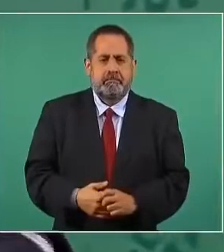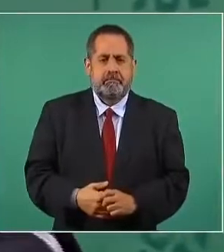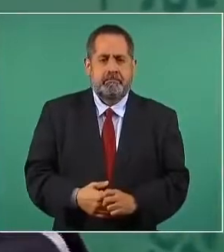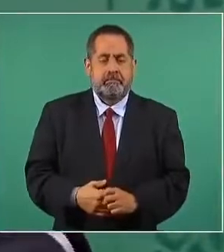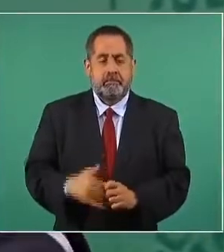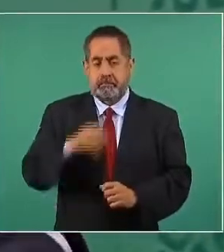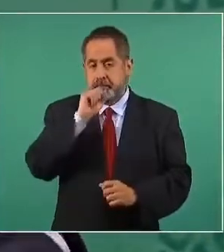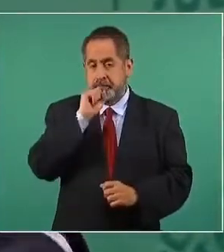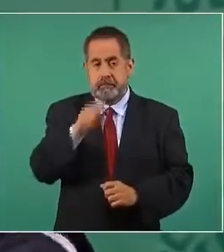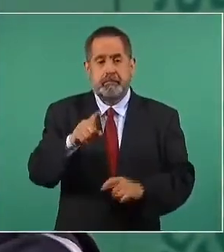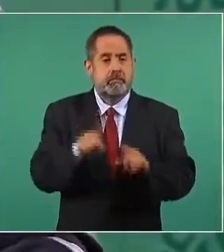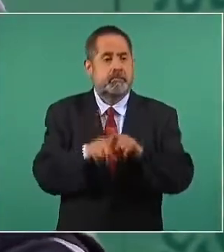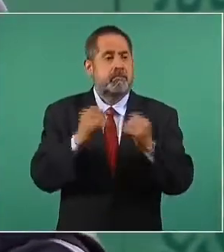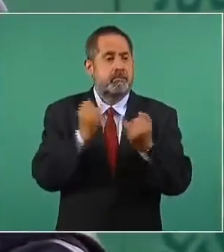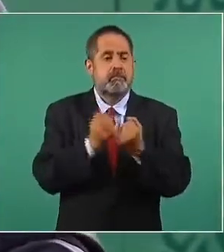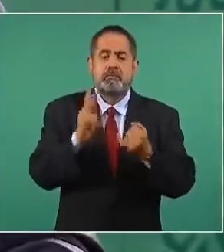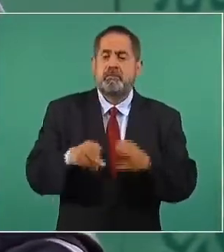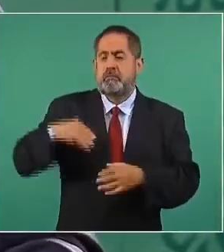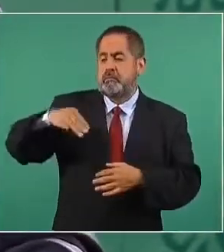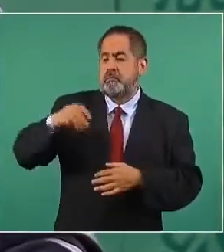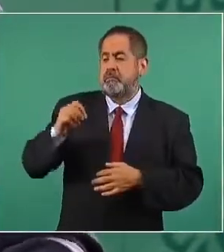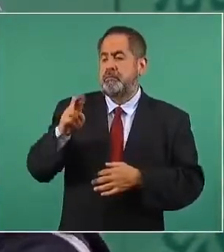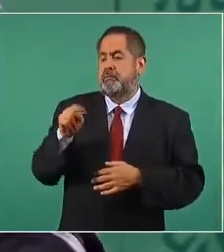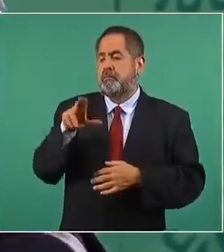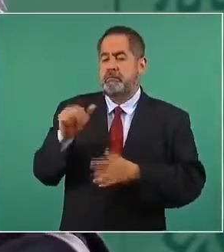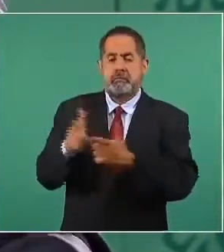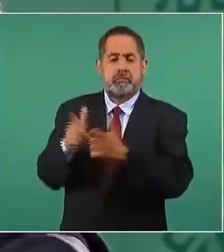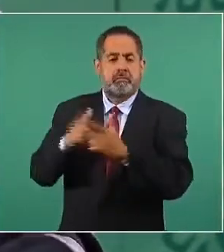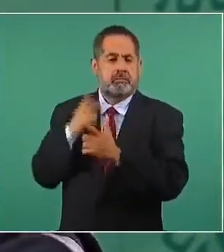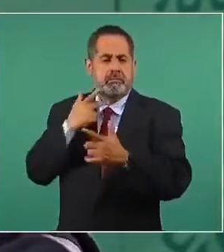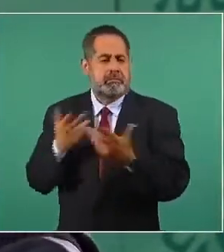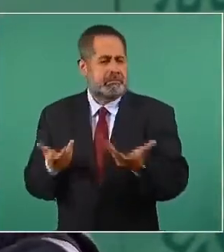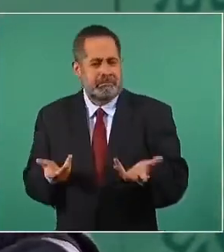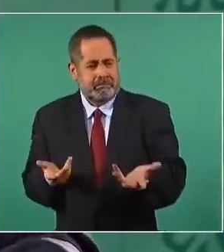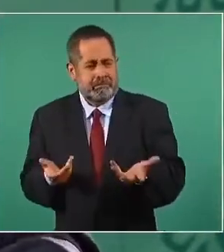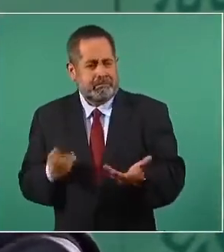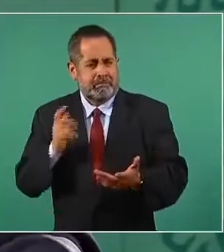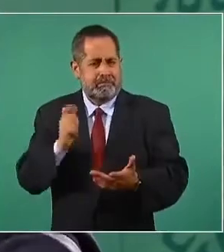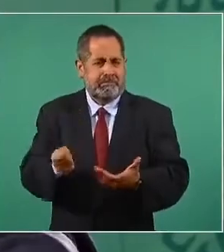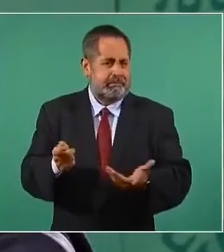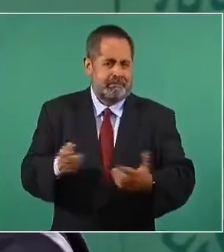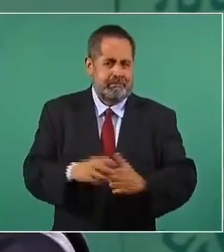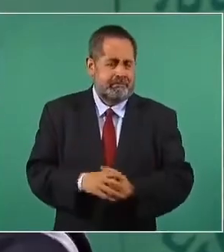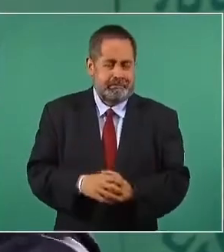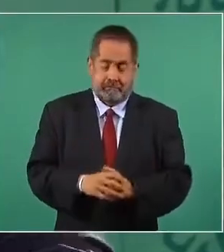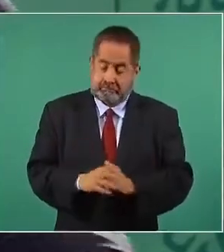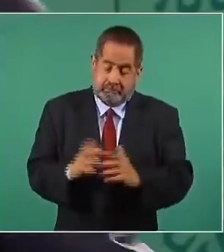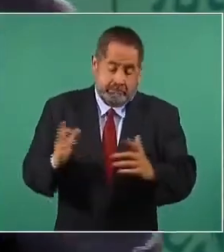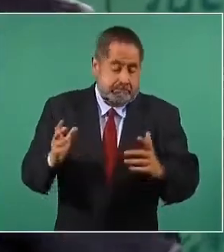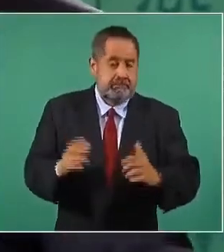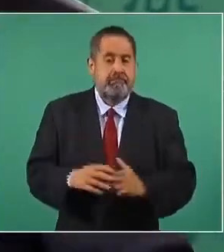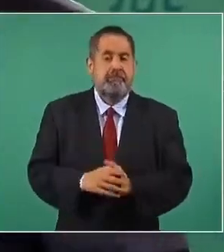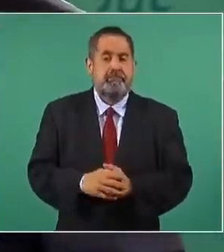Y lo mismo en el caso de Morena. Entonces, ¿qué tiene que hacer? Pues